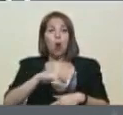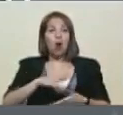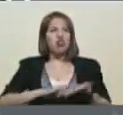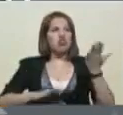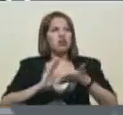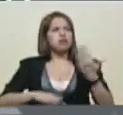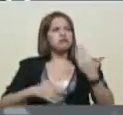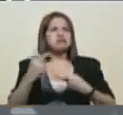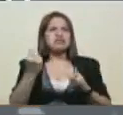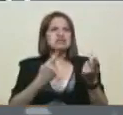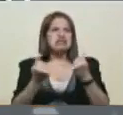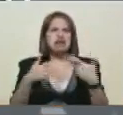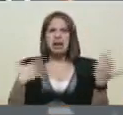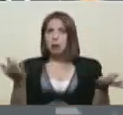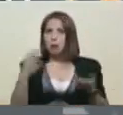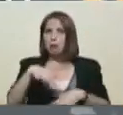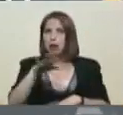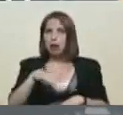dinero.